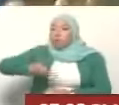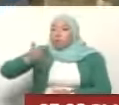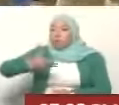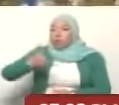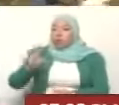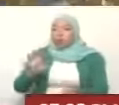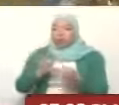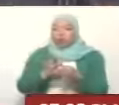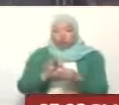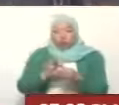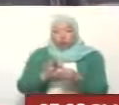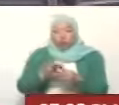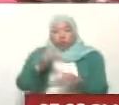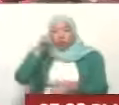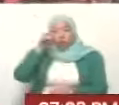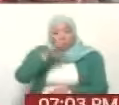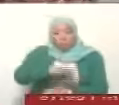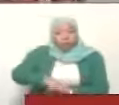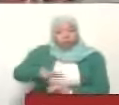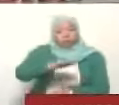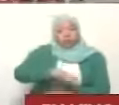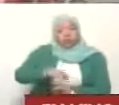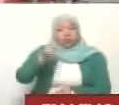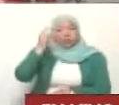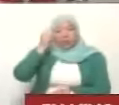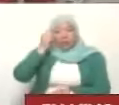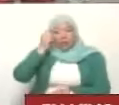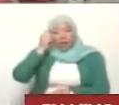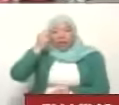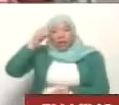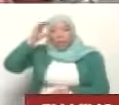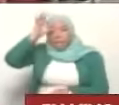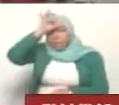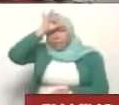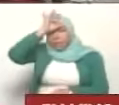Unión Cívico-Militar, Pueblo en la Calle, Día Nacional de la Milicia.